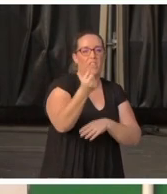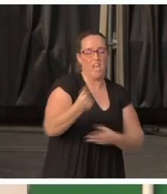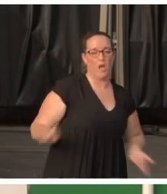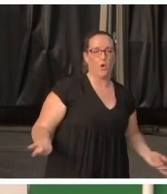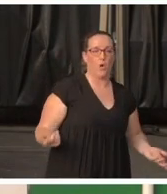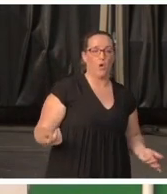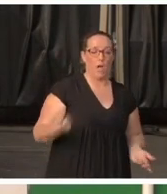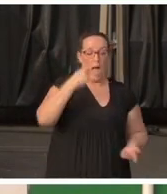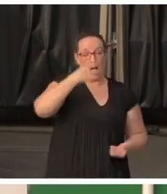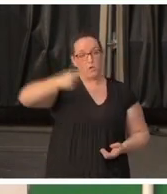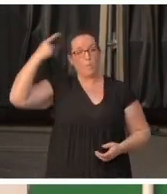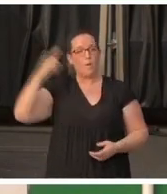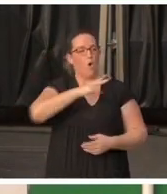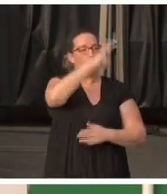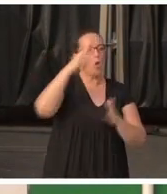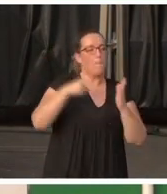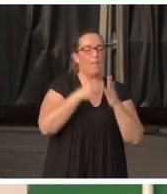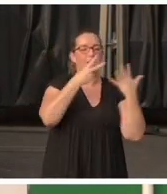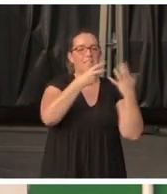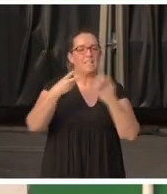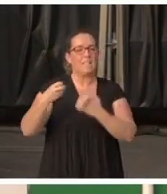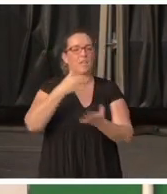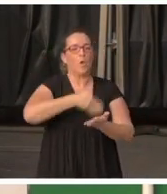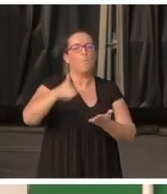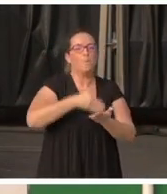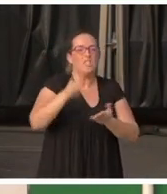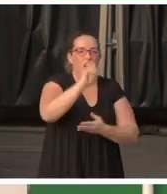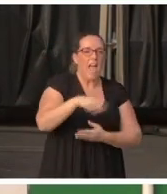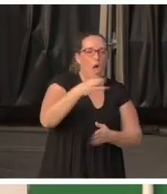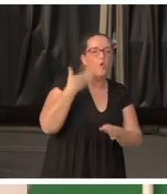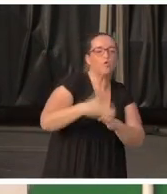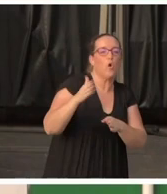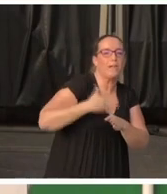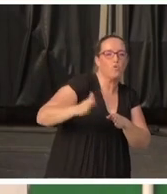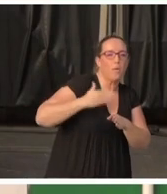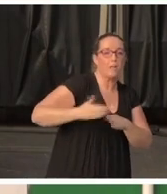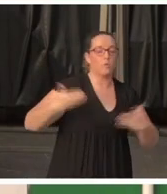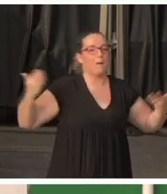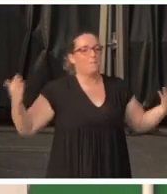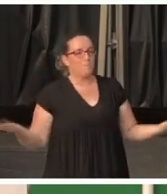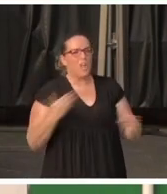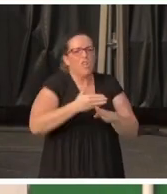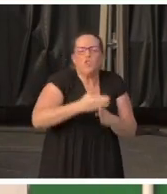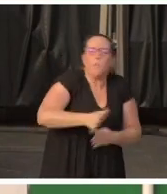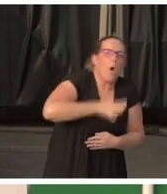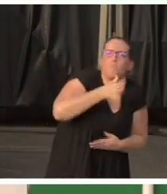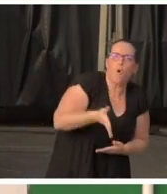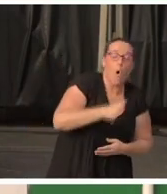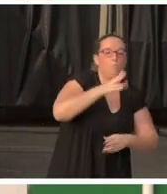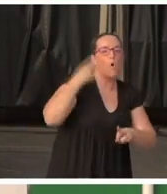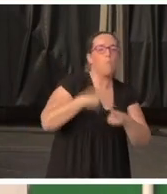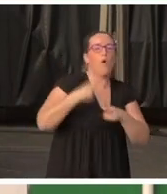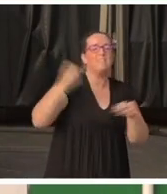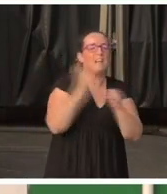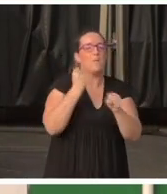pasado 2.700 millones de euros sin ejecutar, especialmente dejando de ejecutar políticas activas de